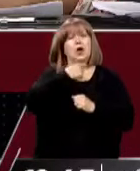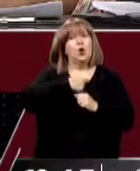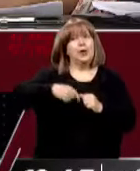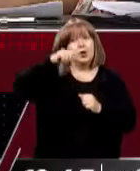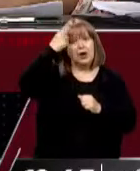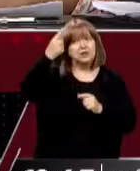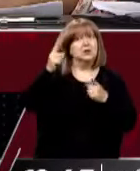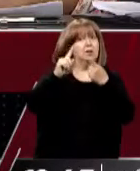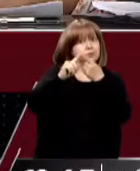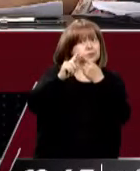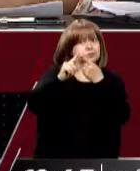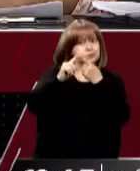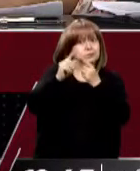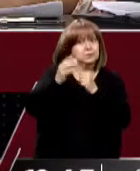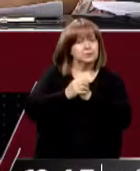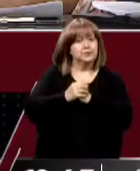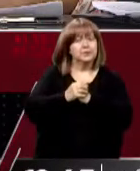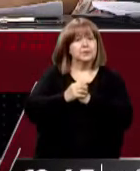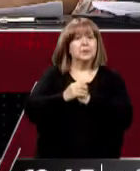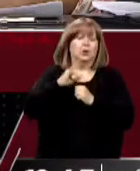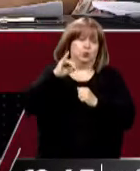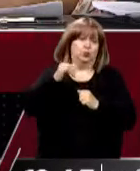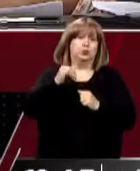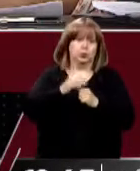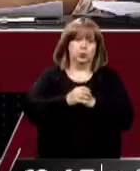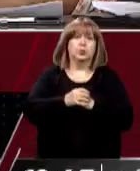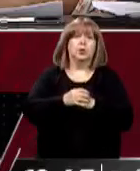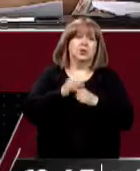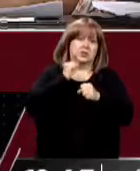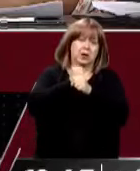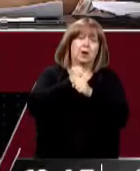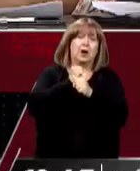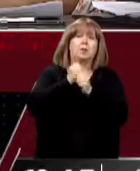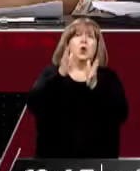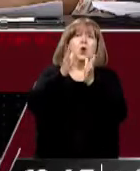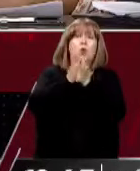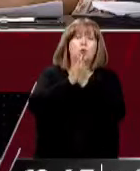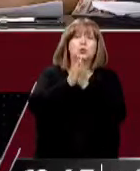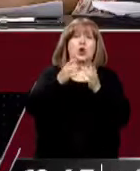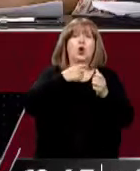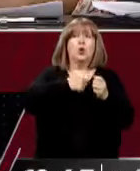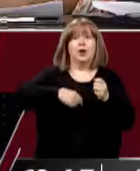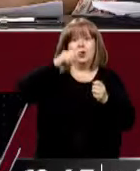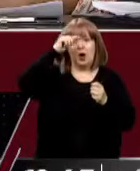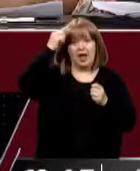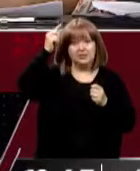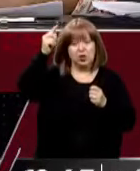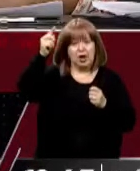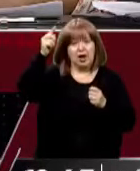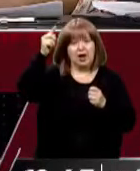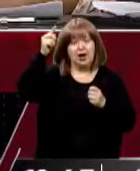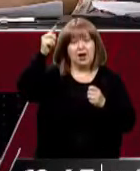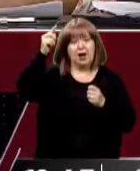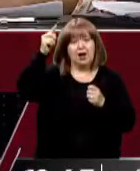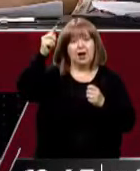nacional? Nosotros sí, venimos trabajando hace mucho tiempo en el gobierno nacional, también tenemos relación con el gobierno provincial, les decía. ¿Usted es funcionario? Por